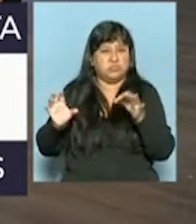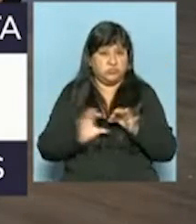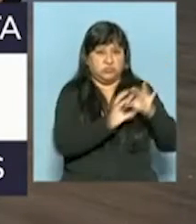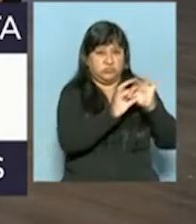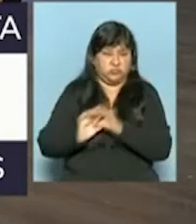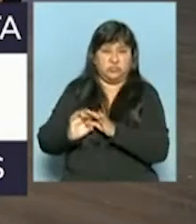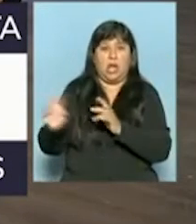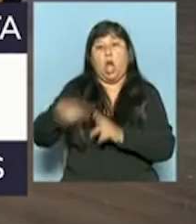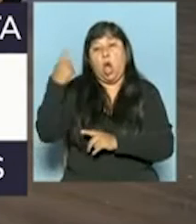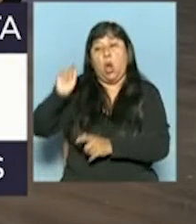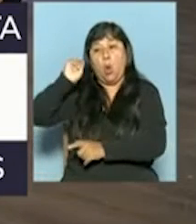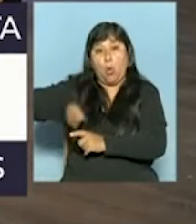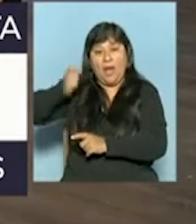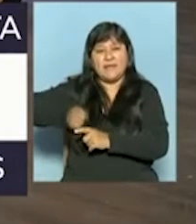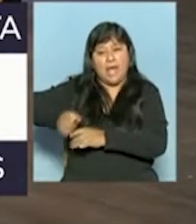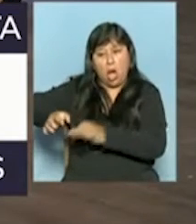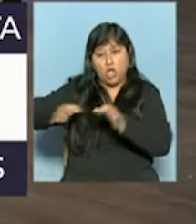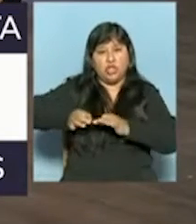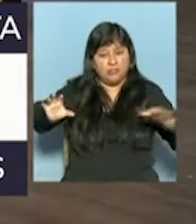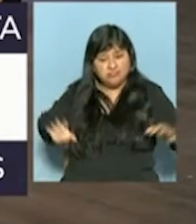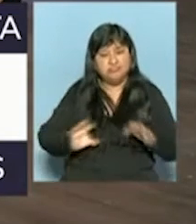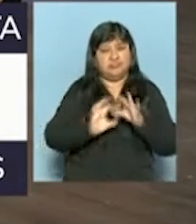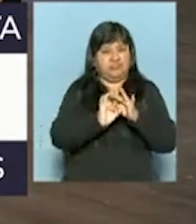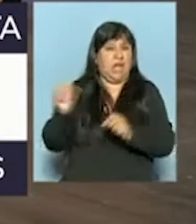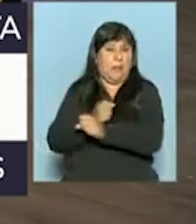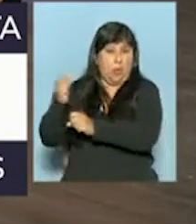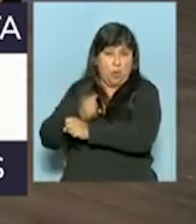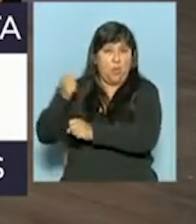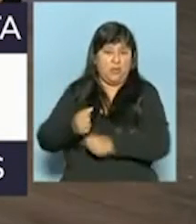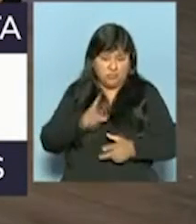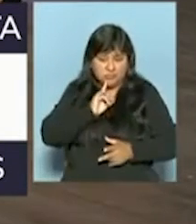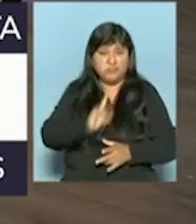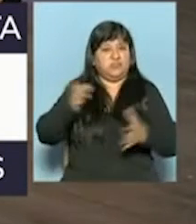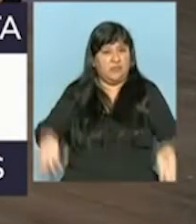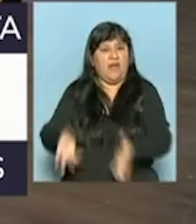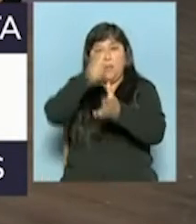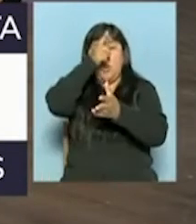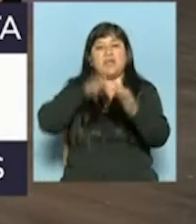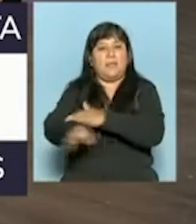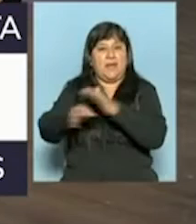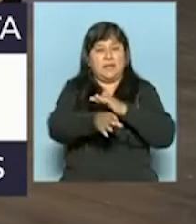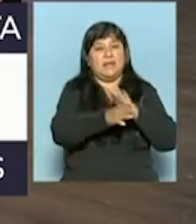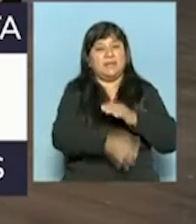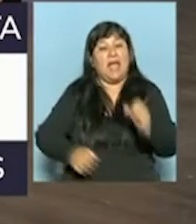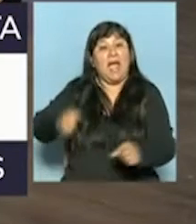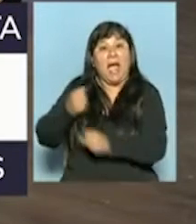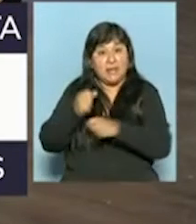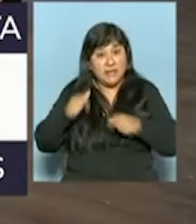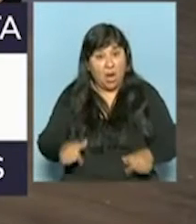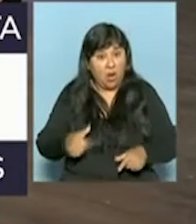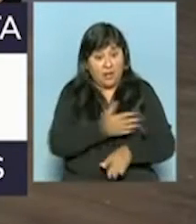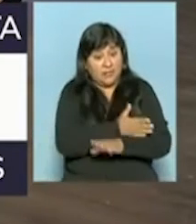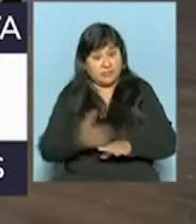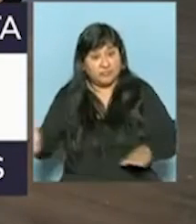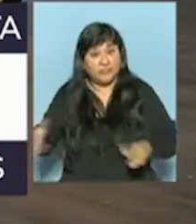control se procedió a estos allanamientos. Hasta esta hora, Héctor, Mariana, siguen trabajando desde la Fiscalía para hacer